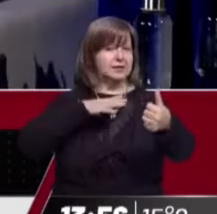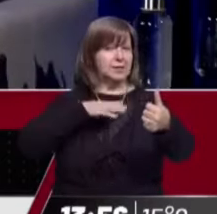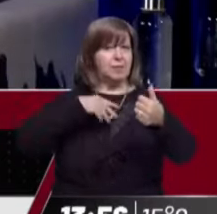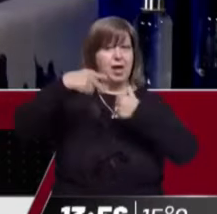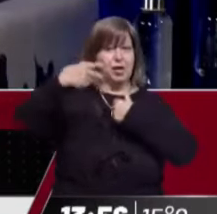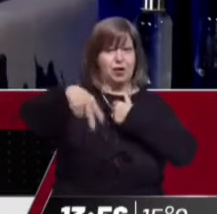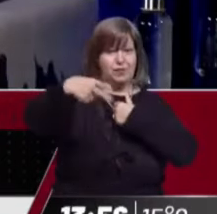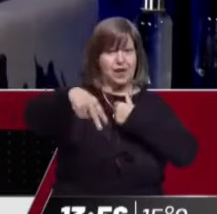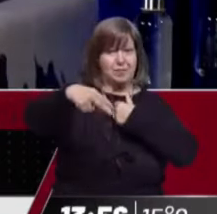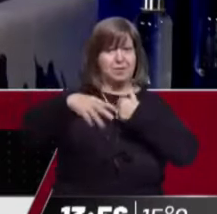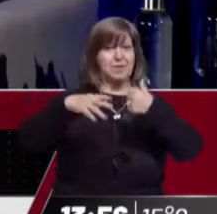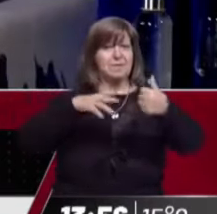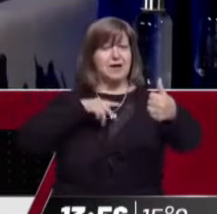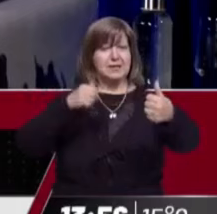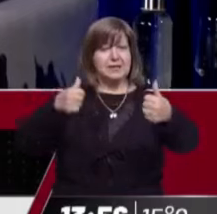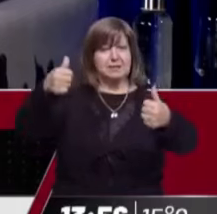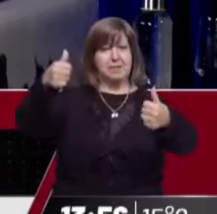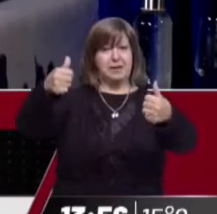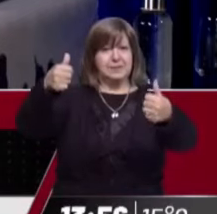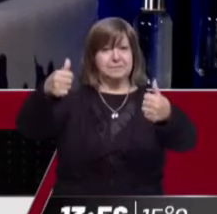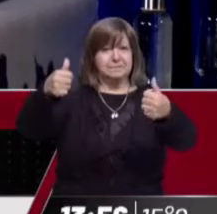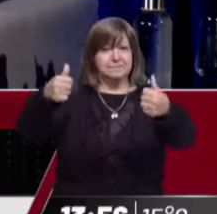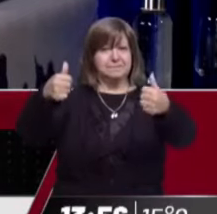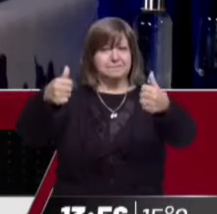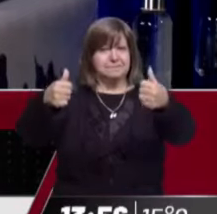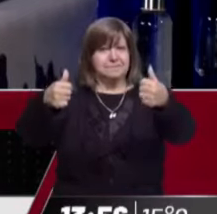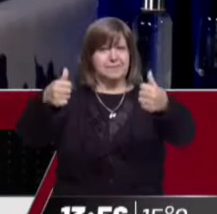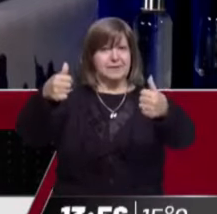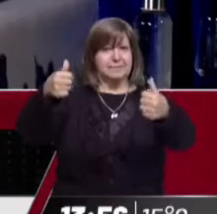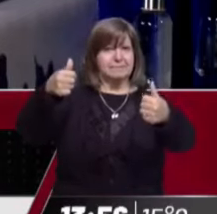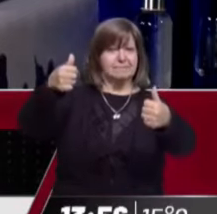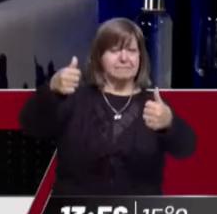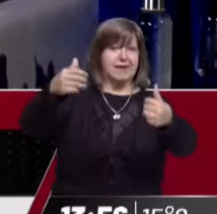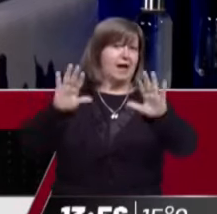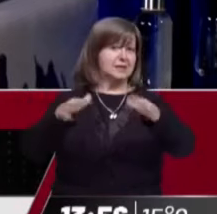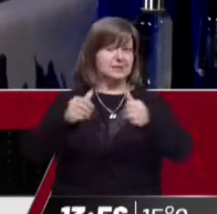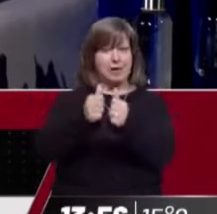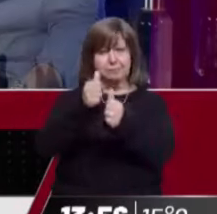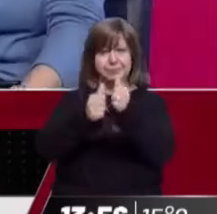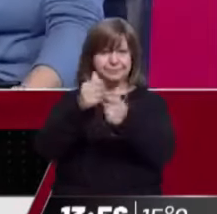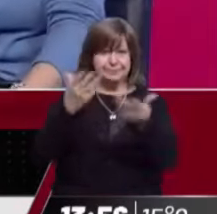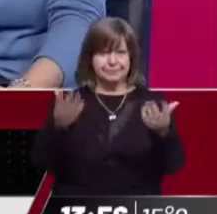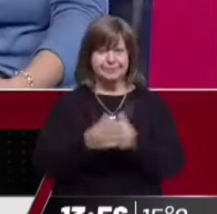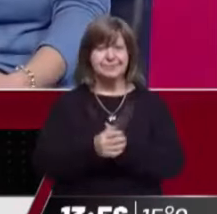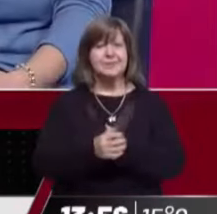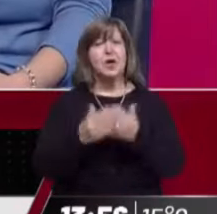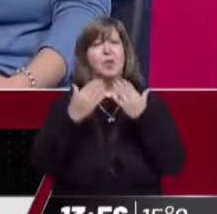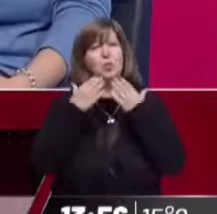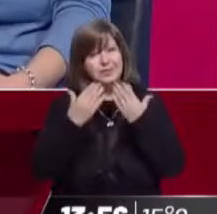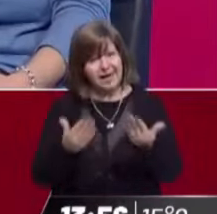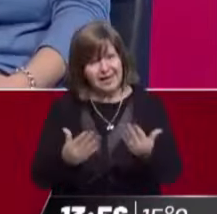electoral, pero lentamente parecen ir diluyéndose. ¿Sí? Muy bien, excelente panorama. Te mandamos un abrazo y te esperamos mañana.